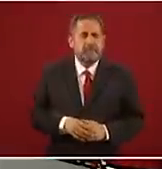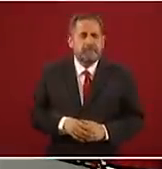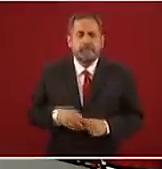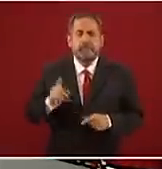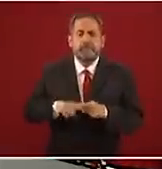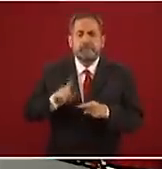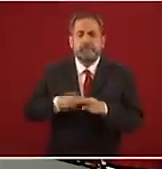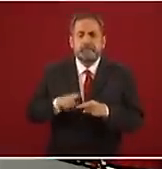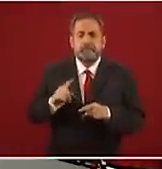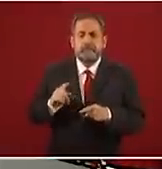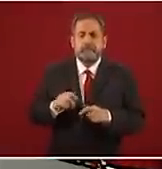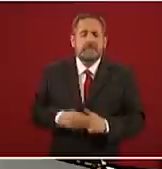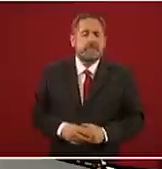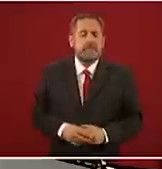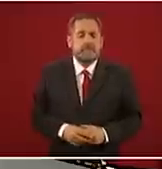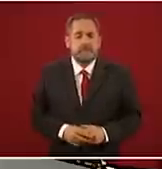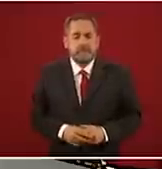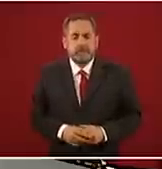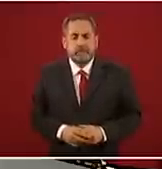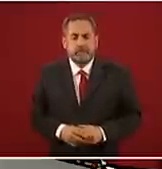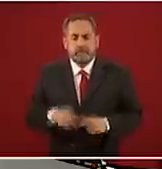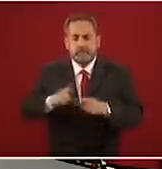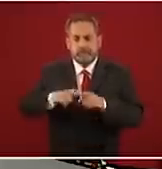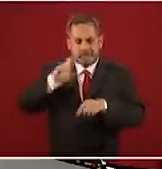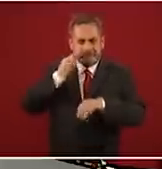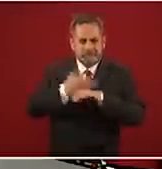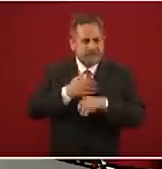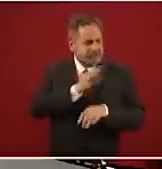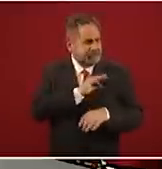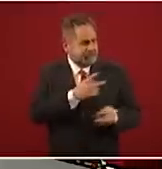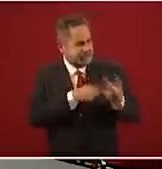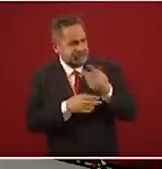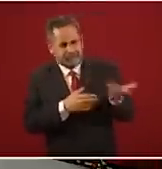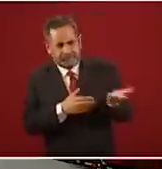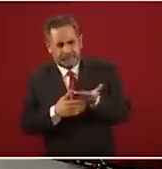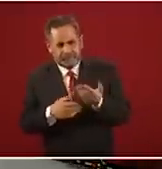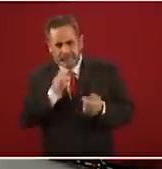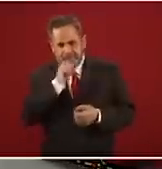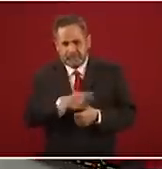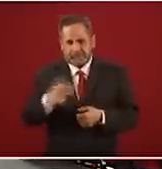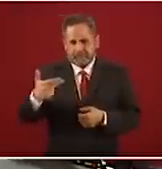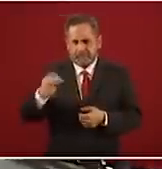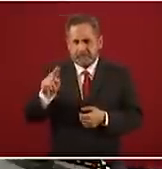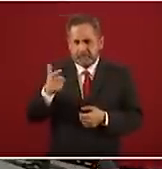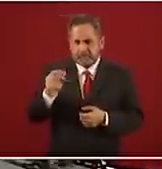quién es el responsable. A ver si pueden pasar. Y Hugo también.